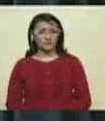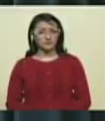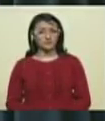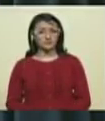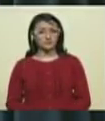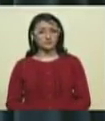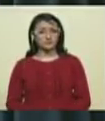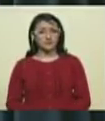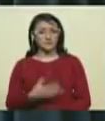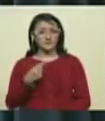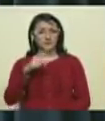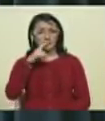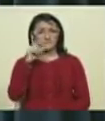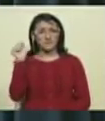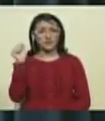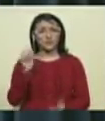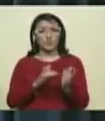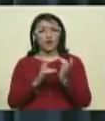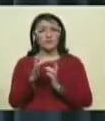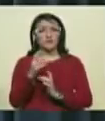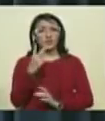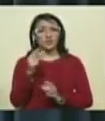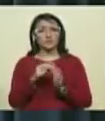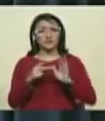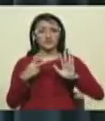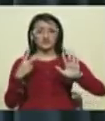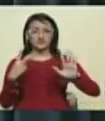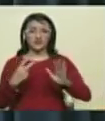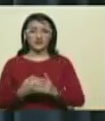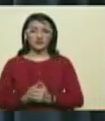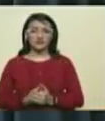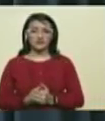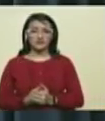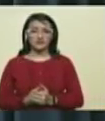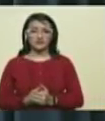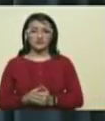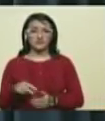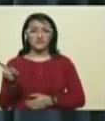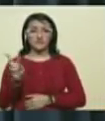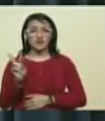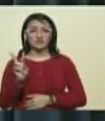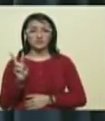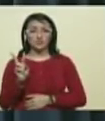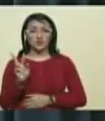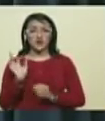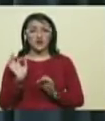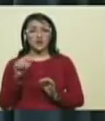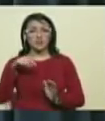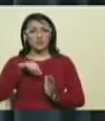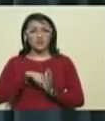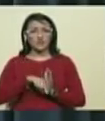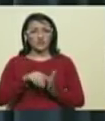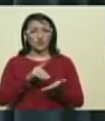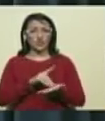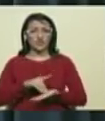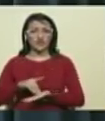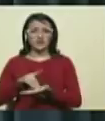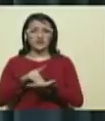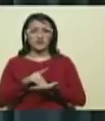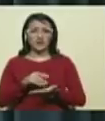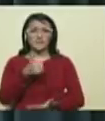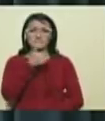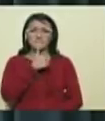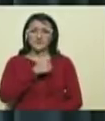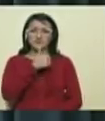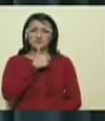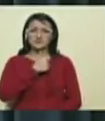Sigue el presidente Maduro en abril de 2017. Venezuela, con profunda dignidad y extrema paciencia, hemos